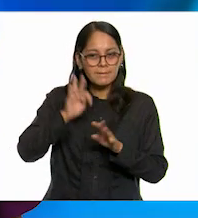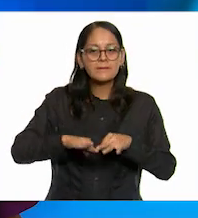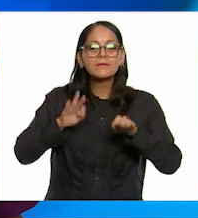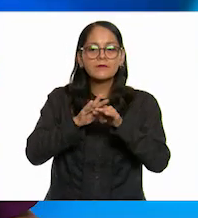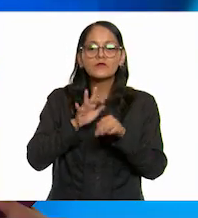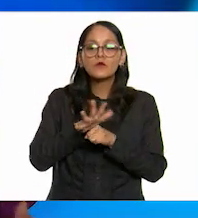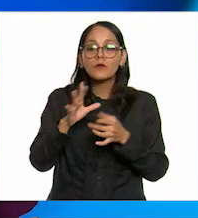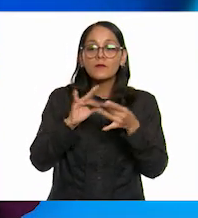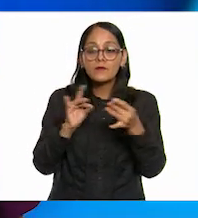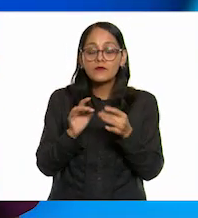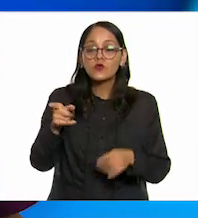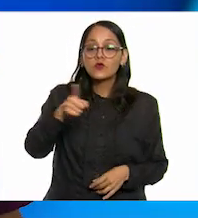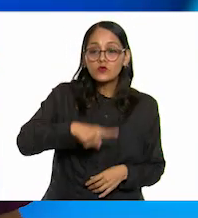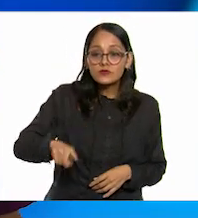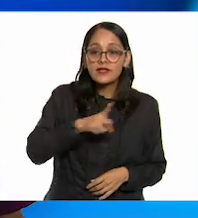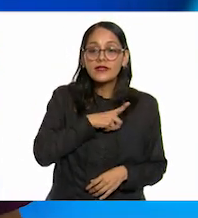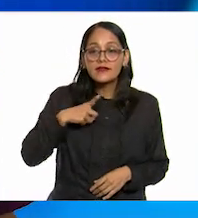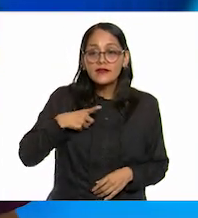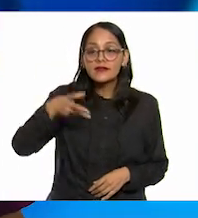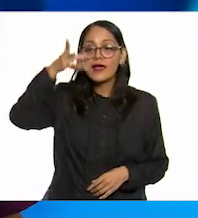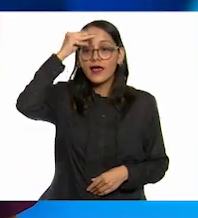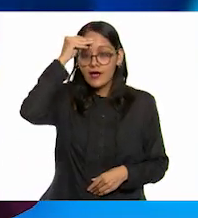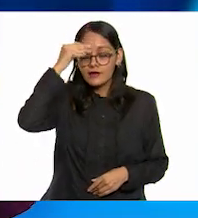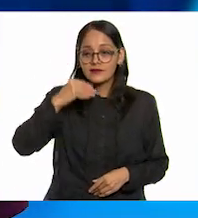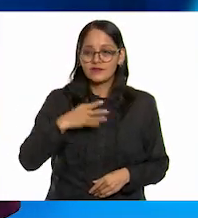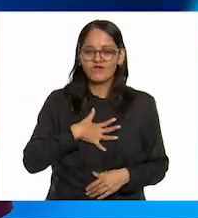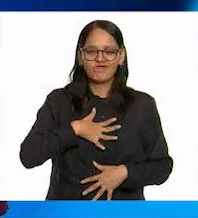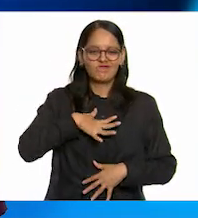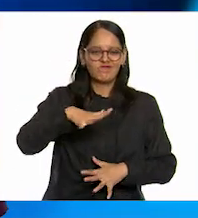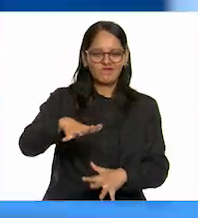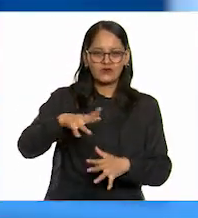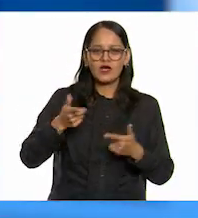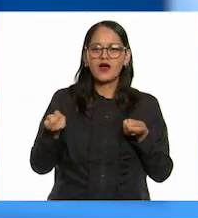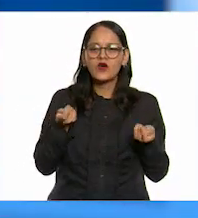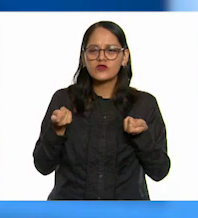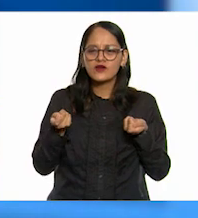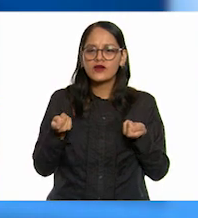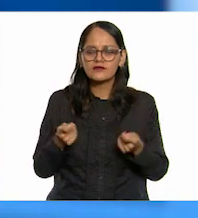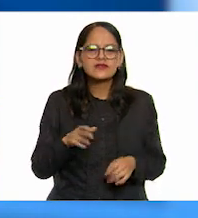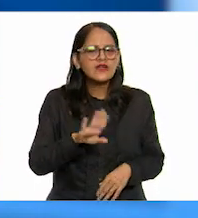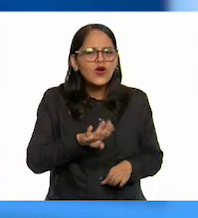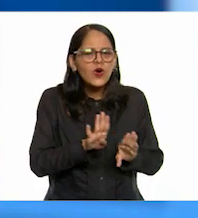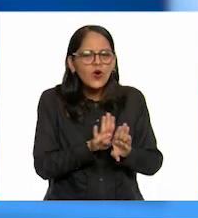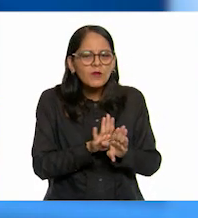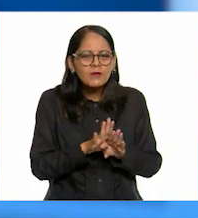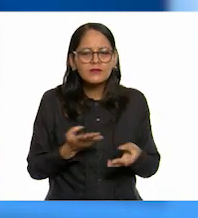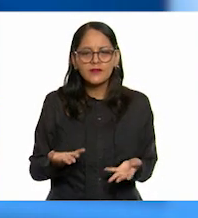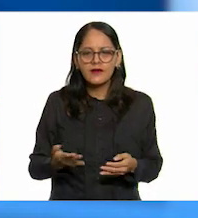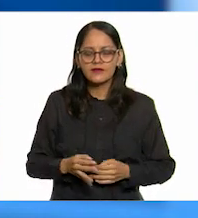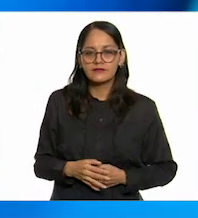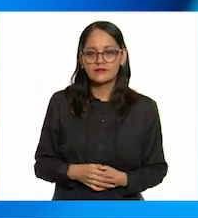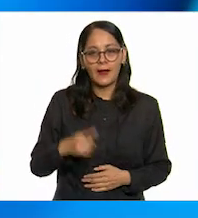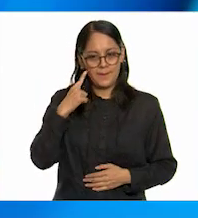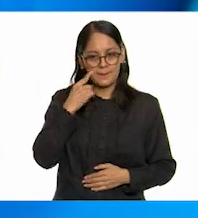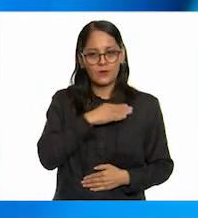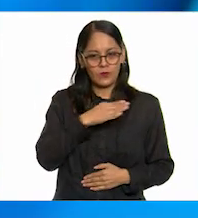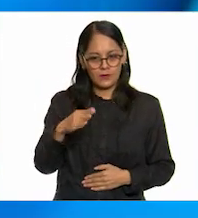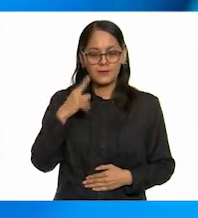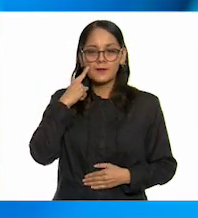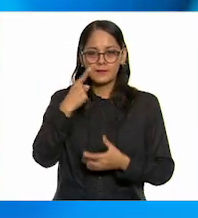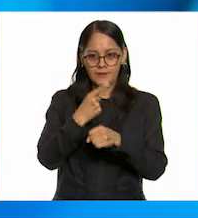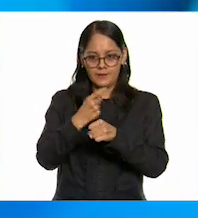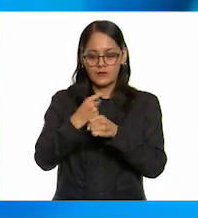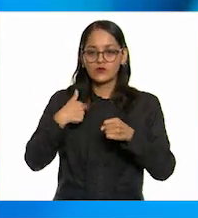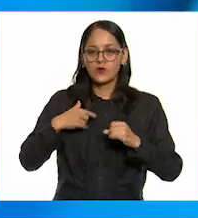importante, aprender a regular el desagrado. ¿Y cómo podemos hacer eso? Bueno, mira, hoy te